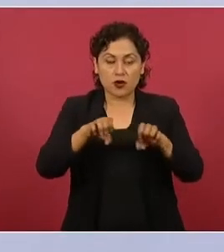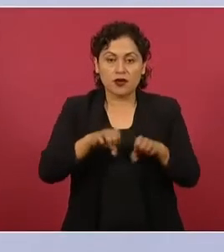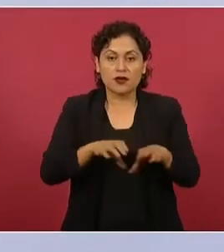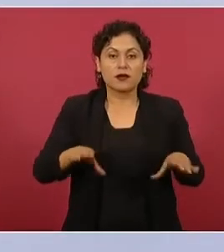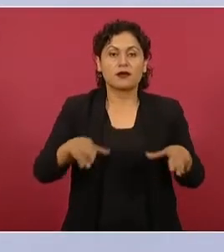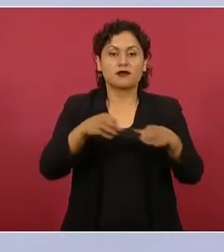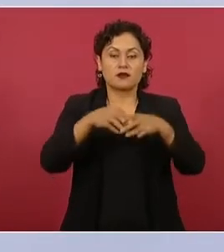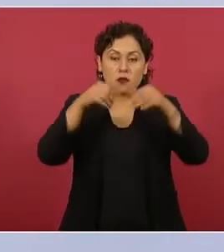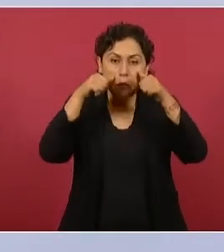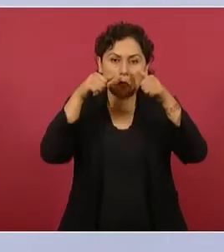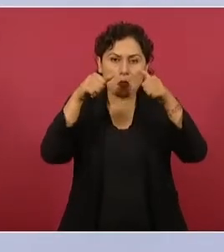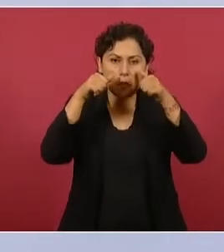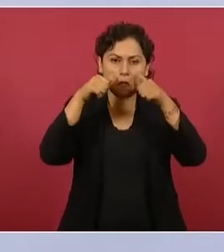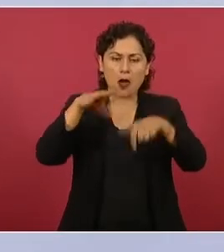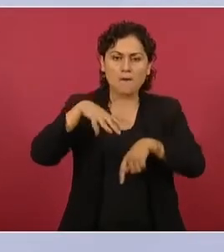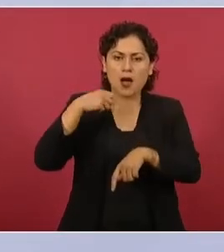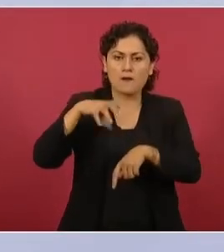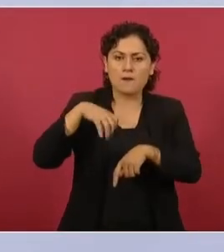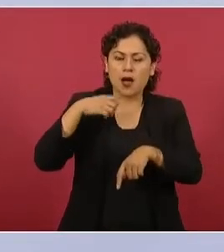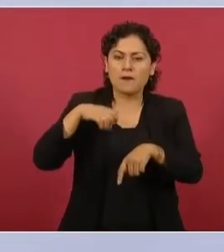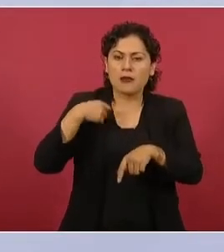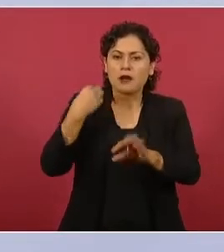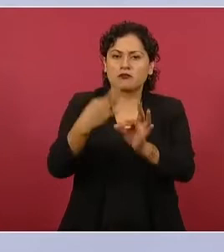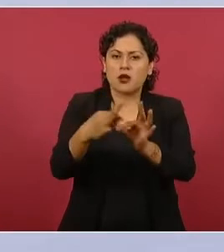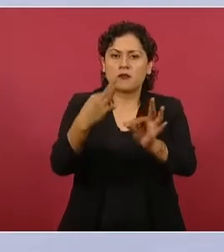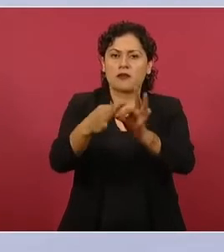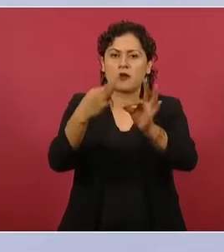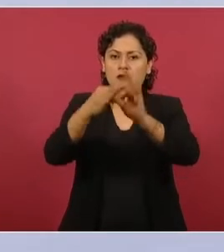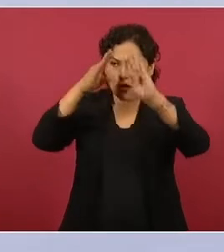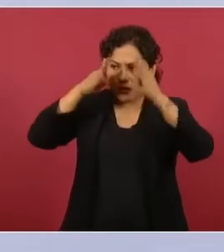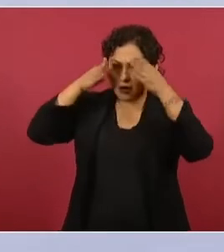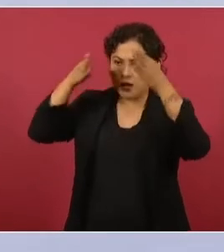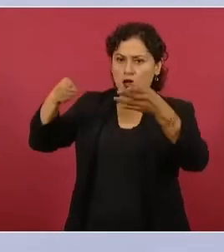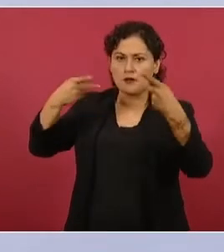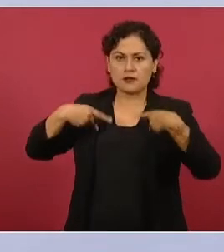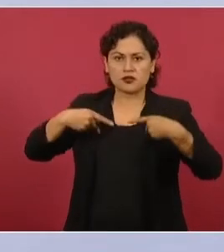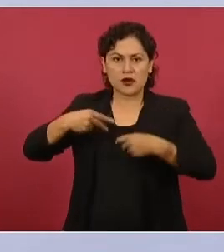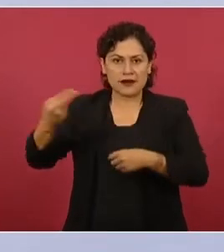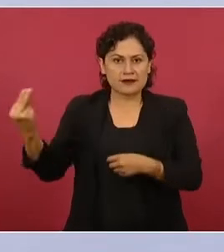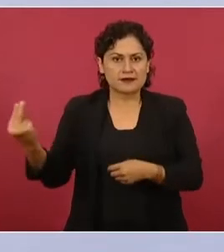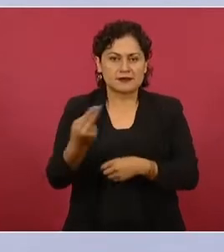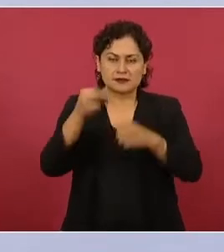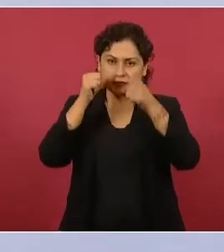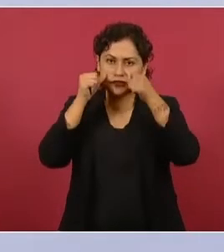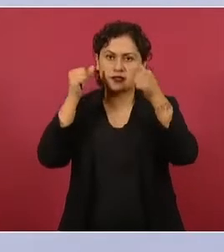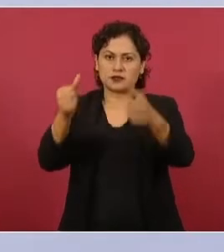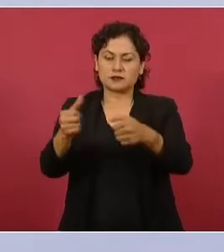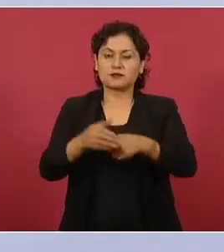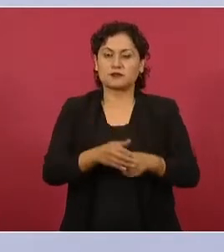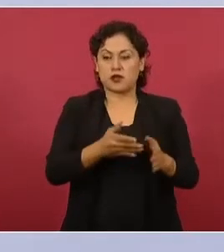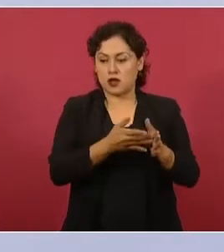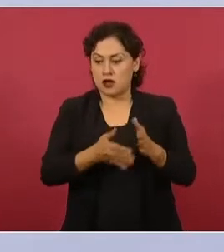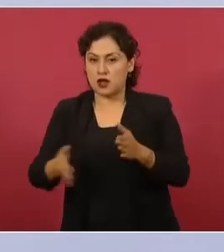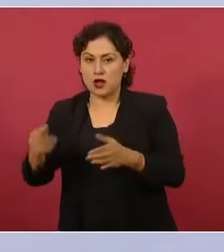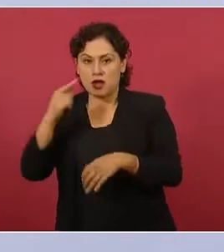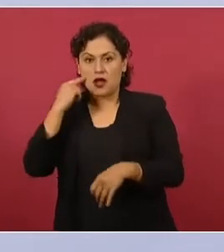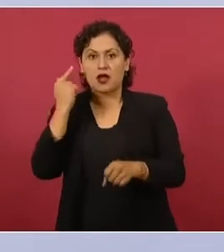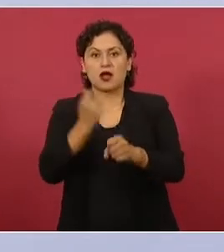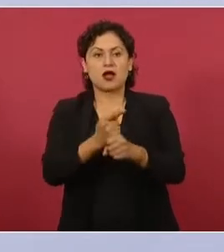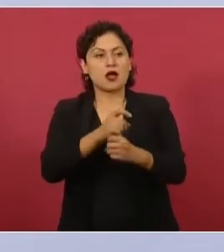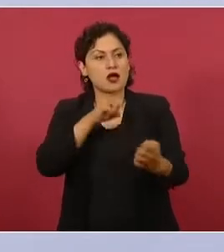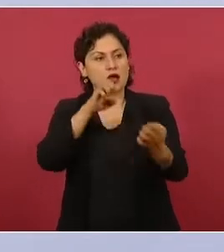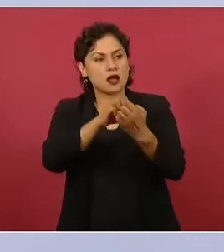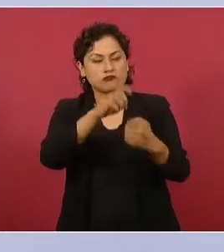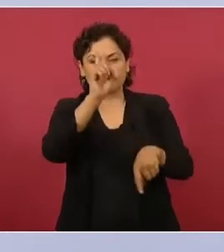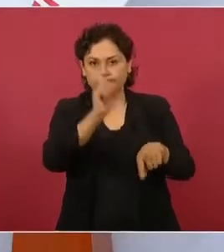en beneficio de quienes menos tienen y más lo necesitan. En esta tarea recuperamos recursos de fraudes al fondo, eliminamos